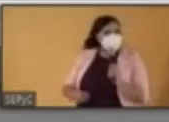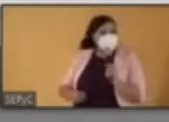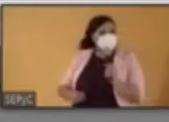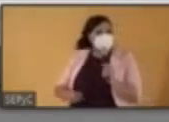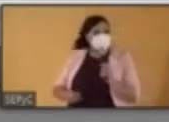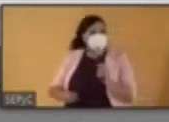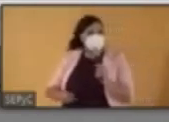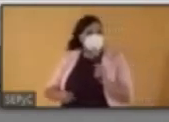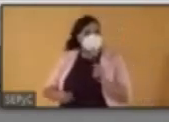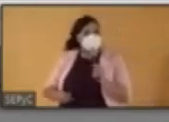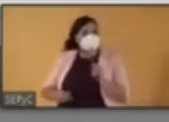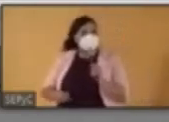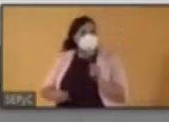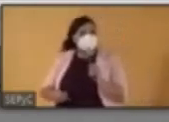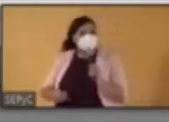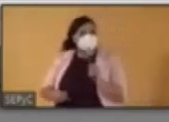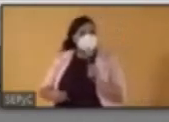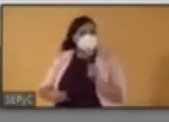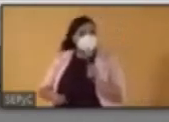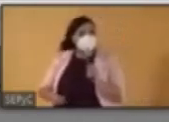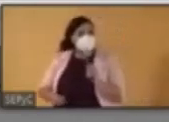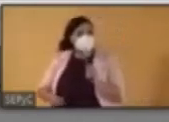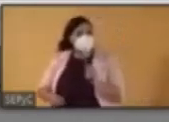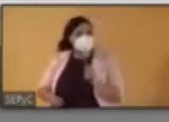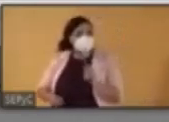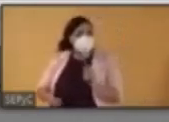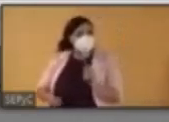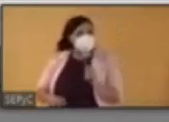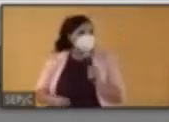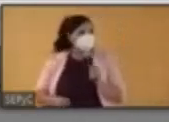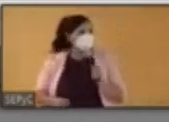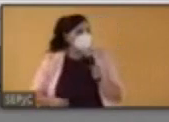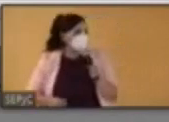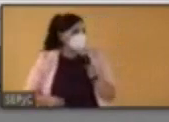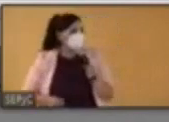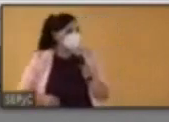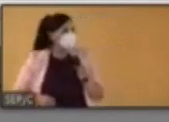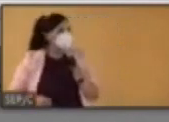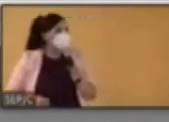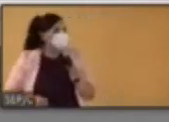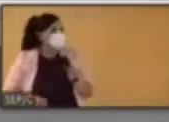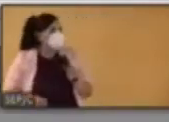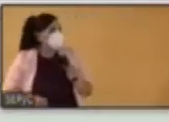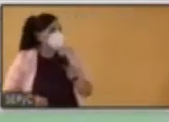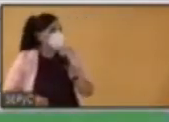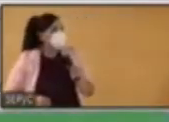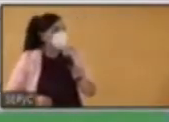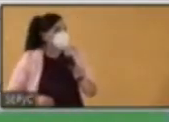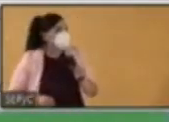es necesario primeramente darle el clic a la opción de agregar para continuar con el proceso de registro.